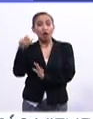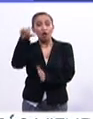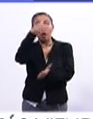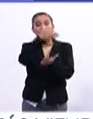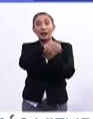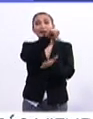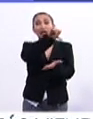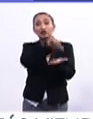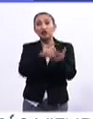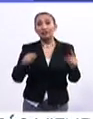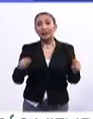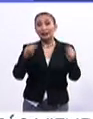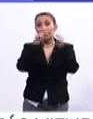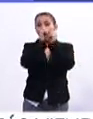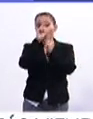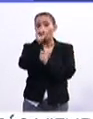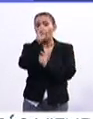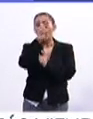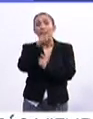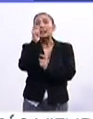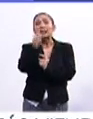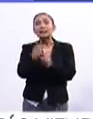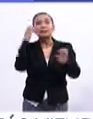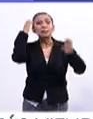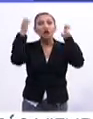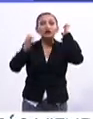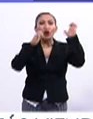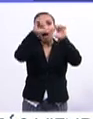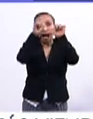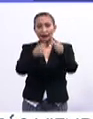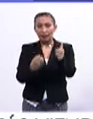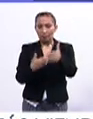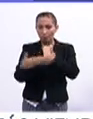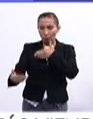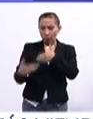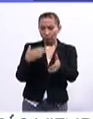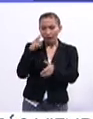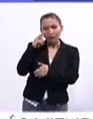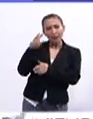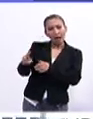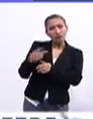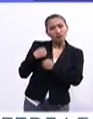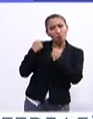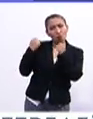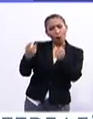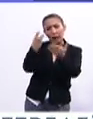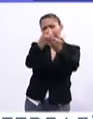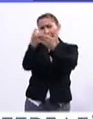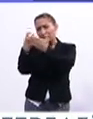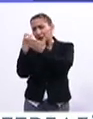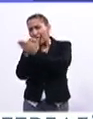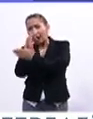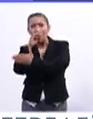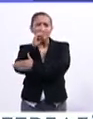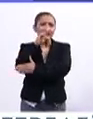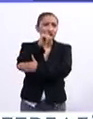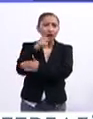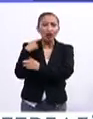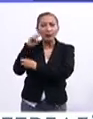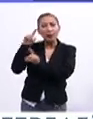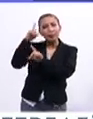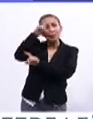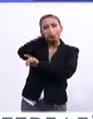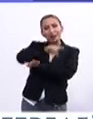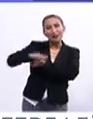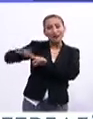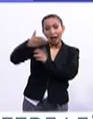Centro Cultural Tlatelolco de la UNAM y se trata de una exposición de arte contemporáneo que explora la potencia crítica de la ficción ante las